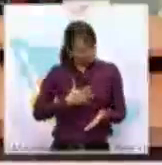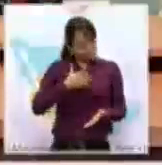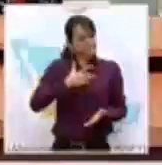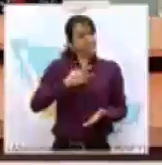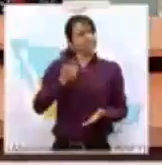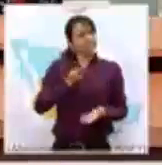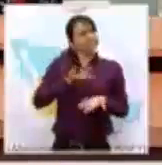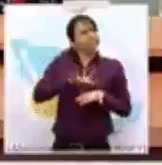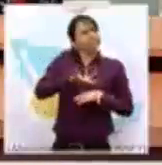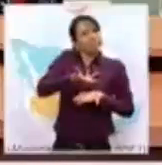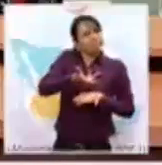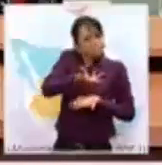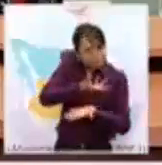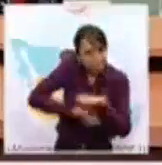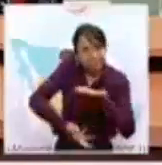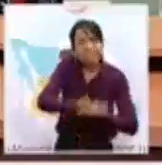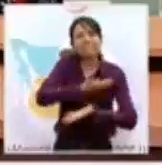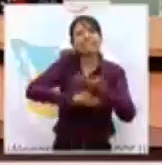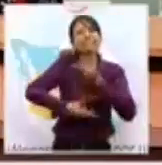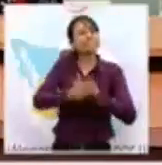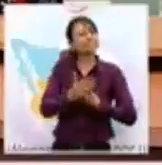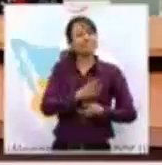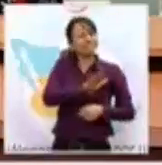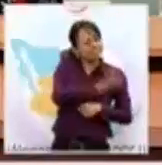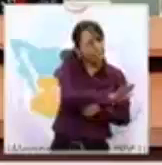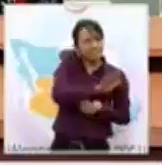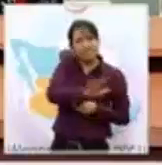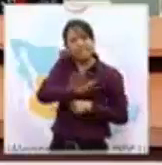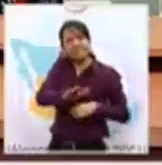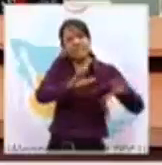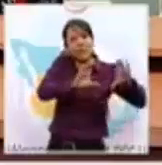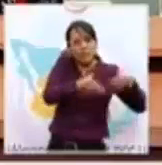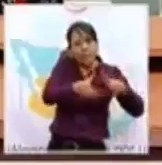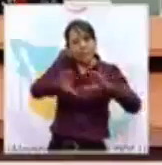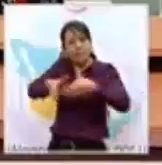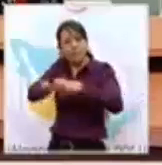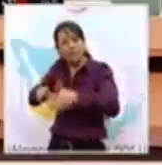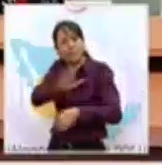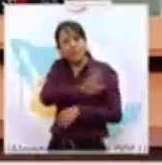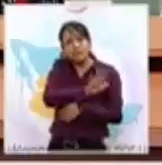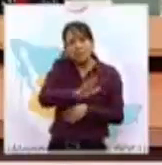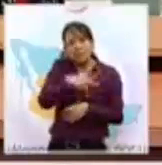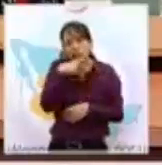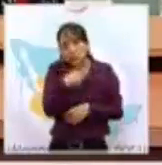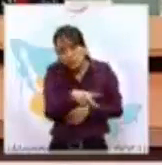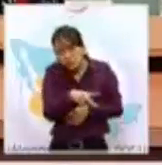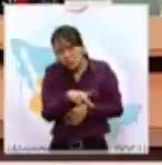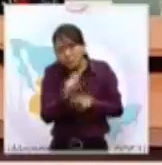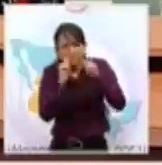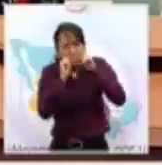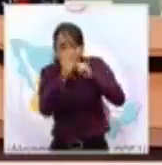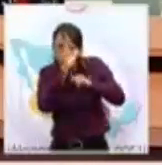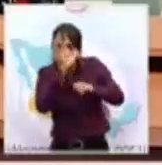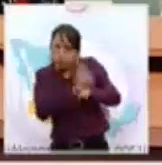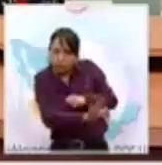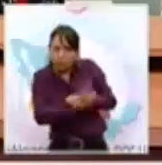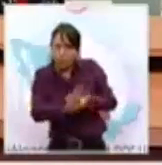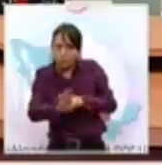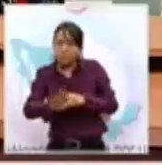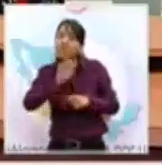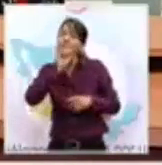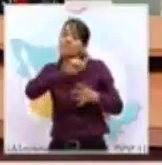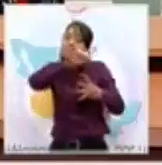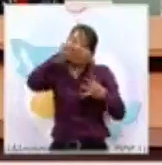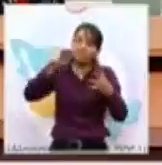propios y específicos de las diferentes comunidades y de acuerdo con sus culturas, y el fortalecimiento de los sentidos